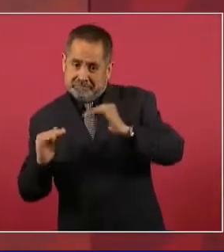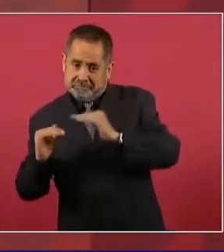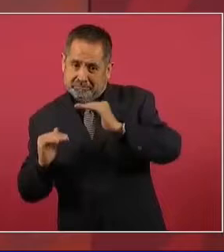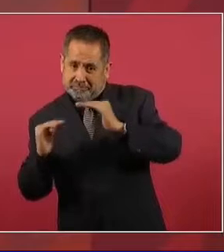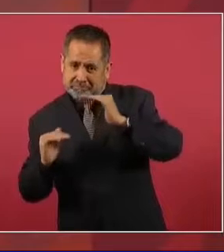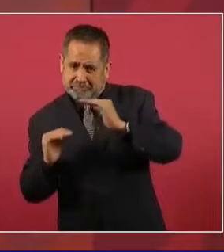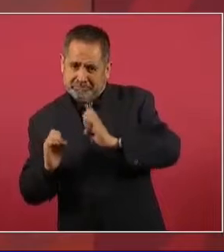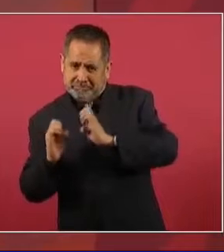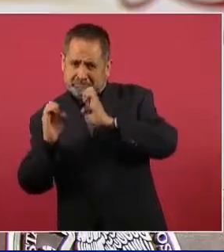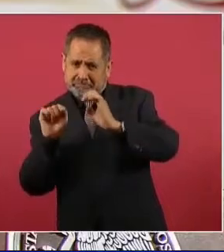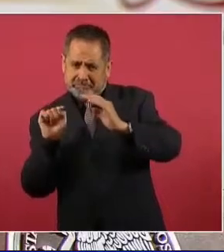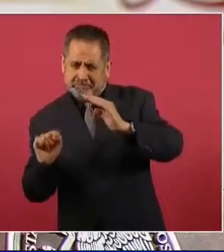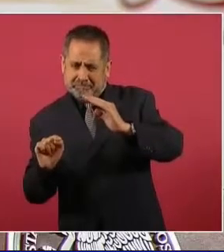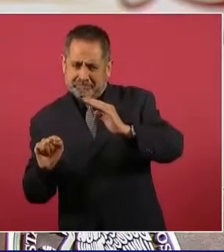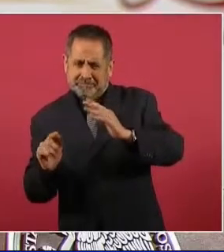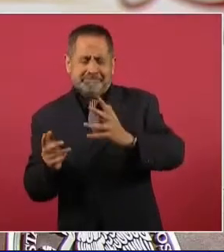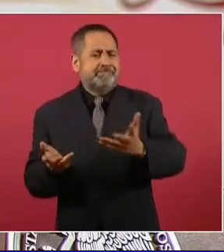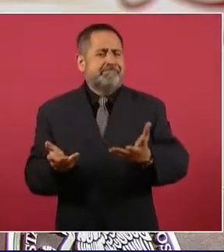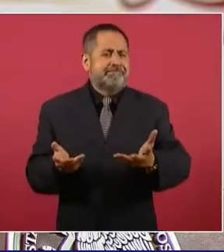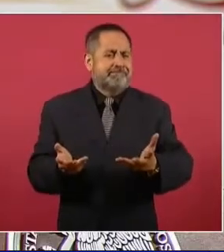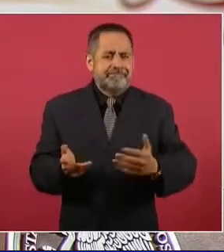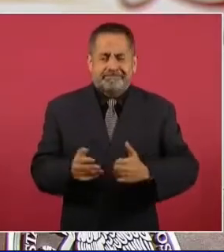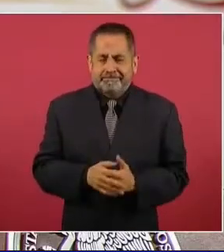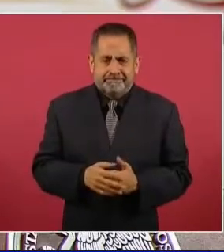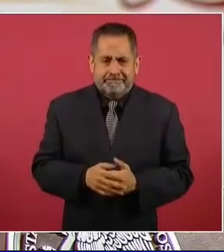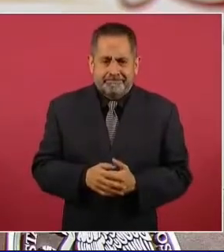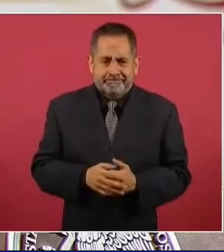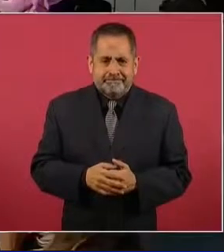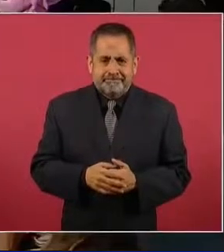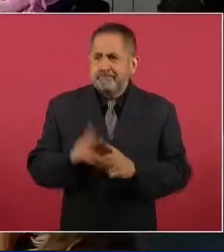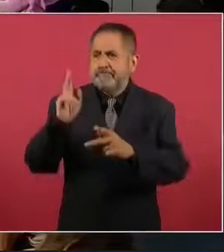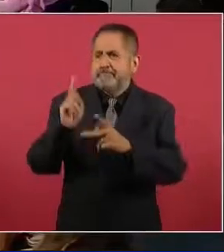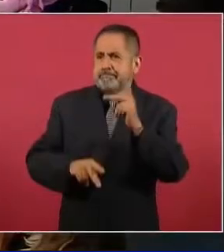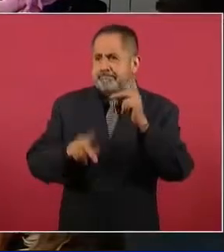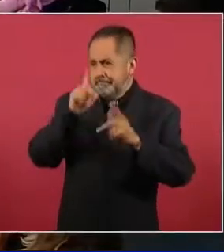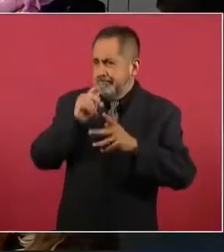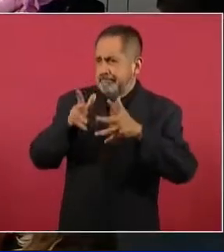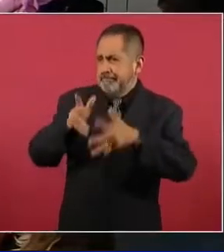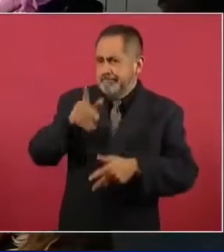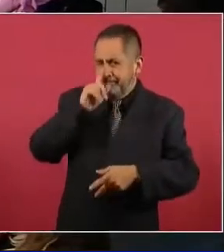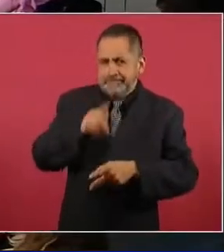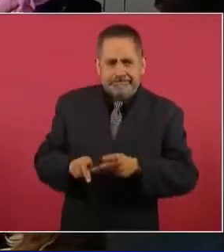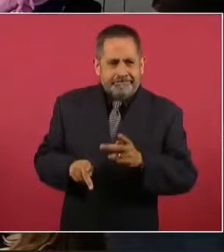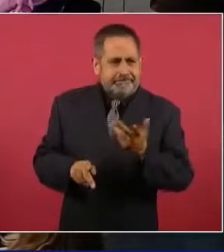el nuevo hospital. Lo dejaron inconcluso